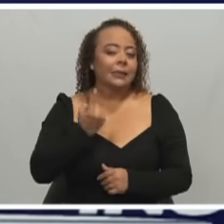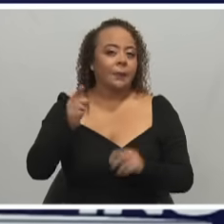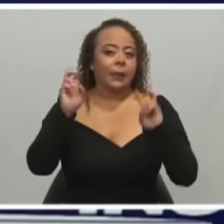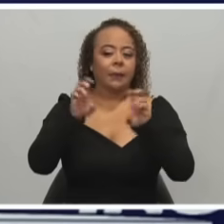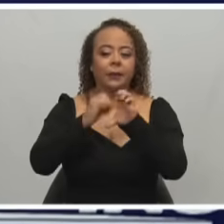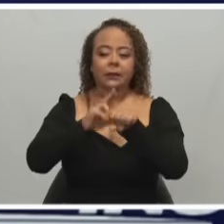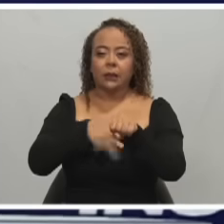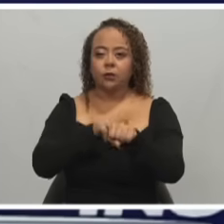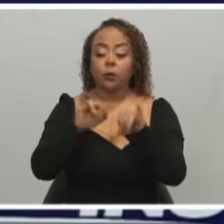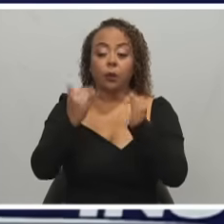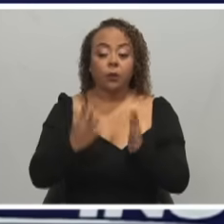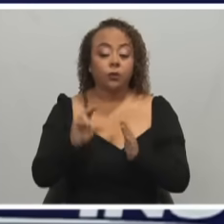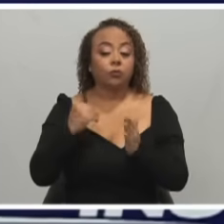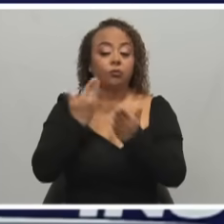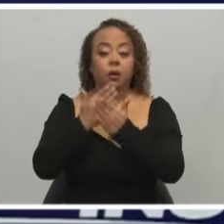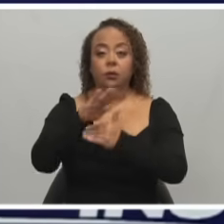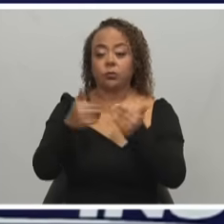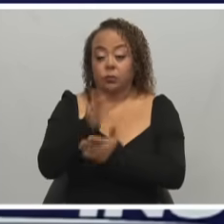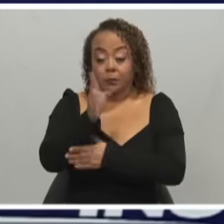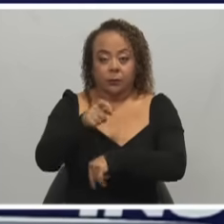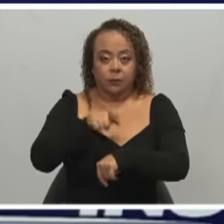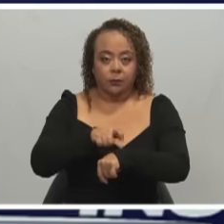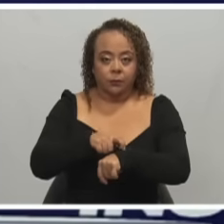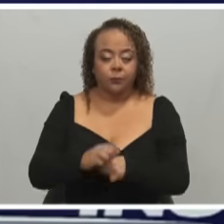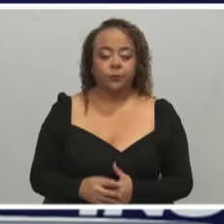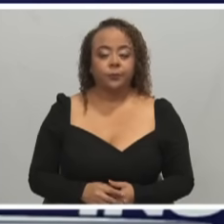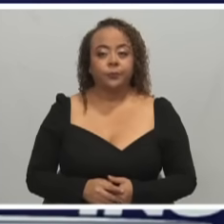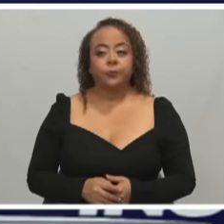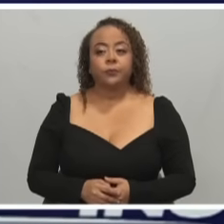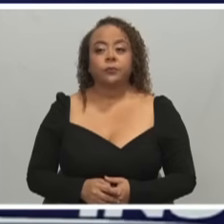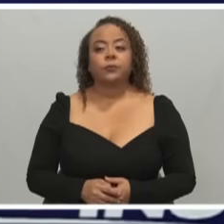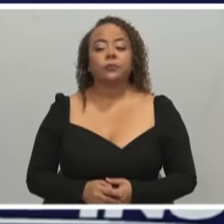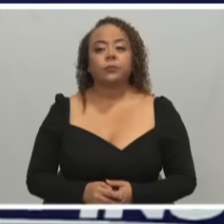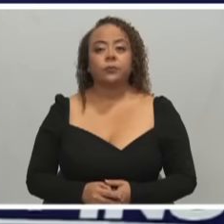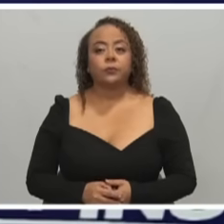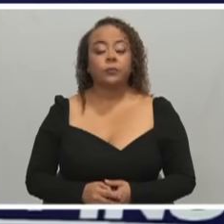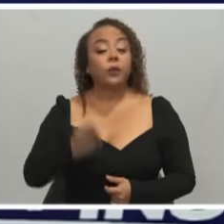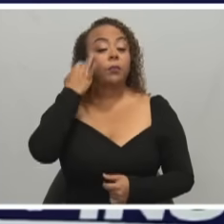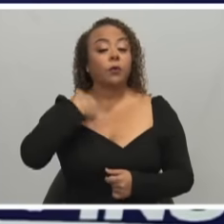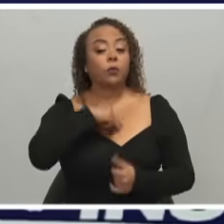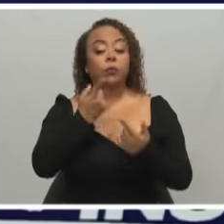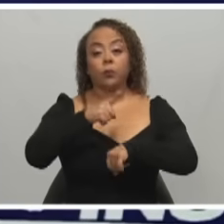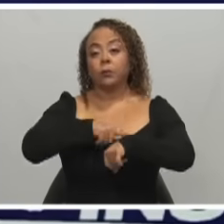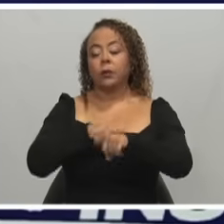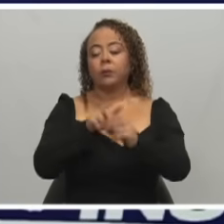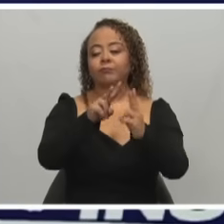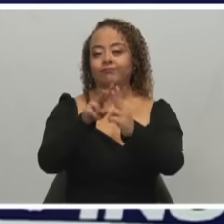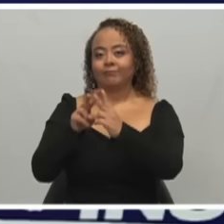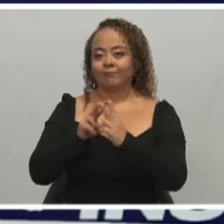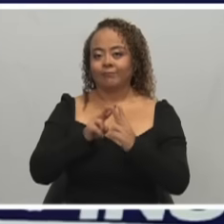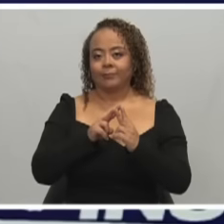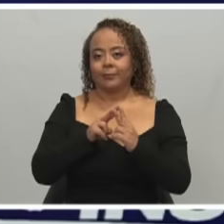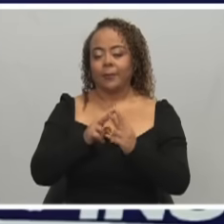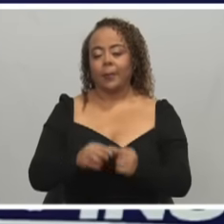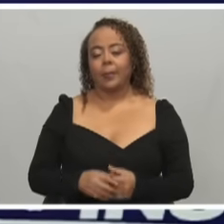jugadores no llegan todos al mismo tiempo más que nada porque estamos en una etapa de conocimiento